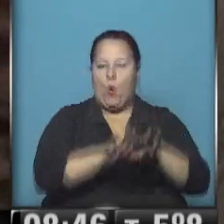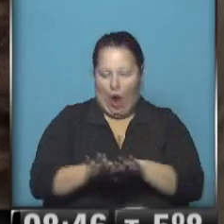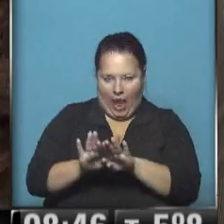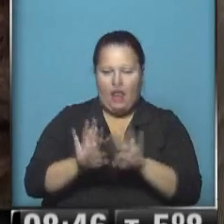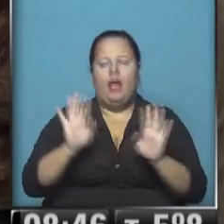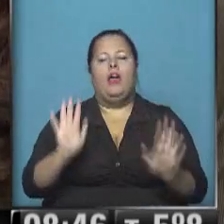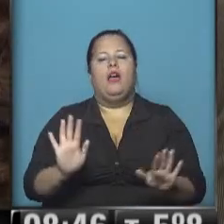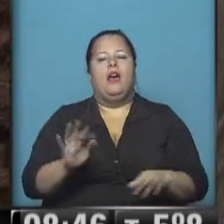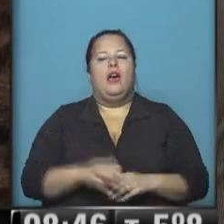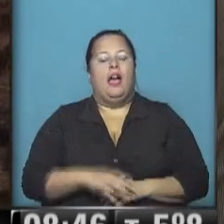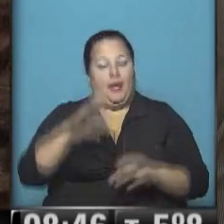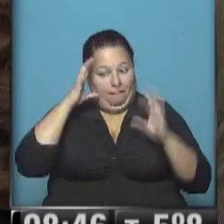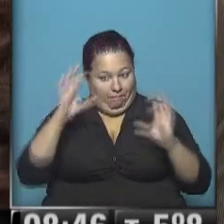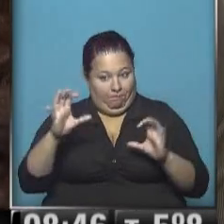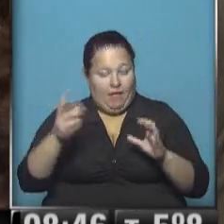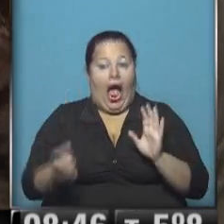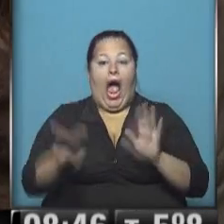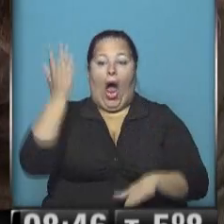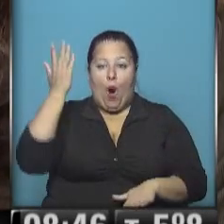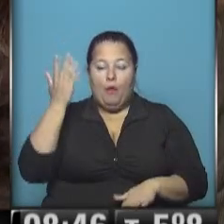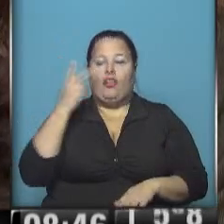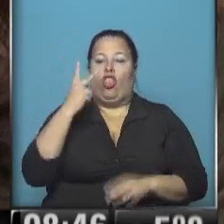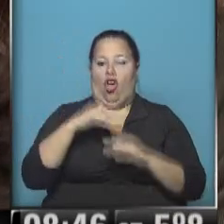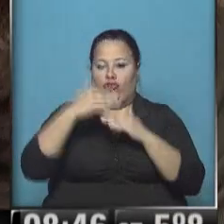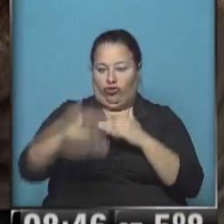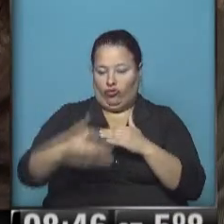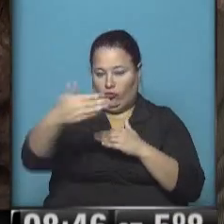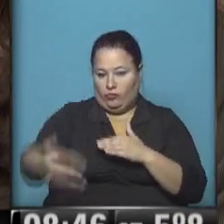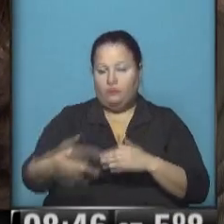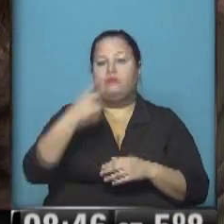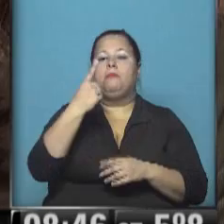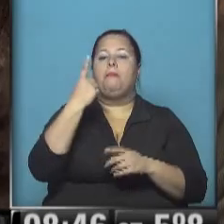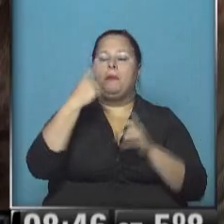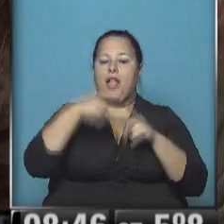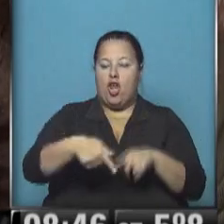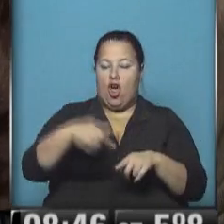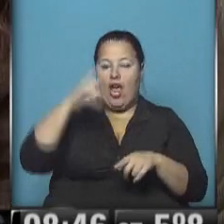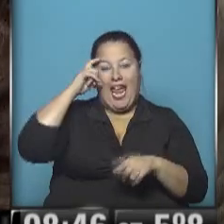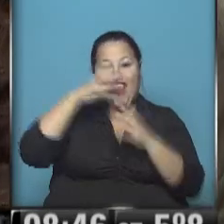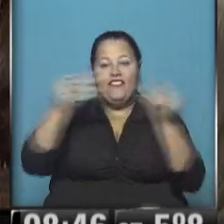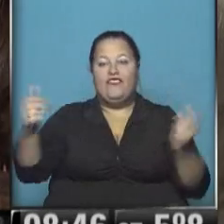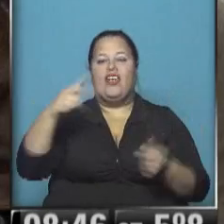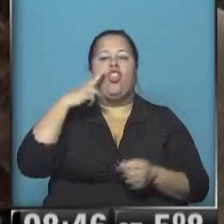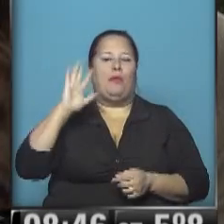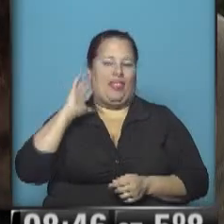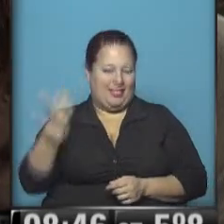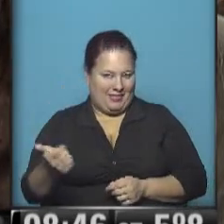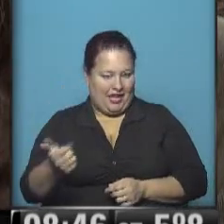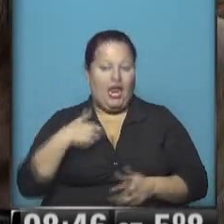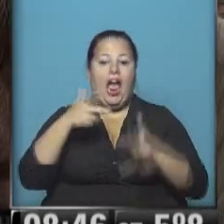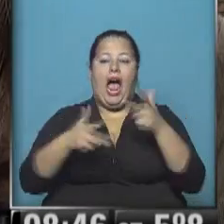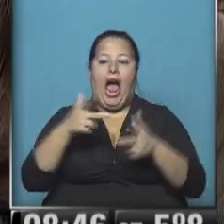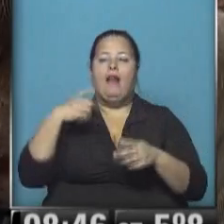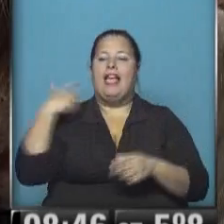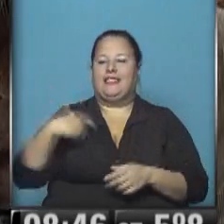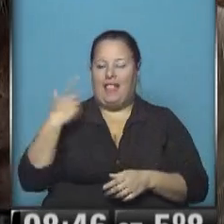monedas. Recordemos, son aumentos que se van a dar en dos fases que van a completarse en el mes de enero de 2016. Nosotros hablamos con